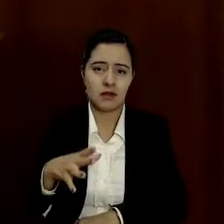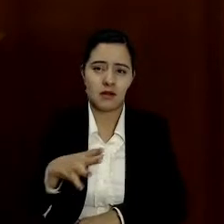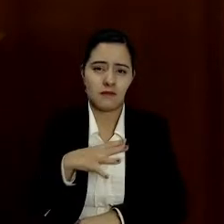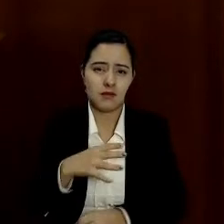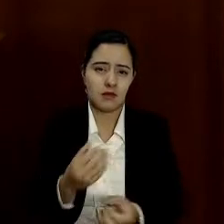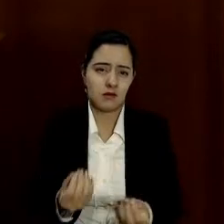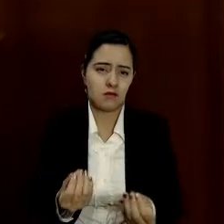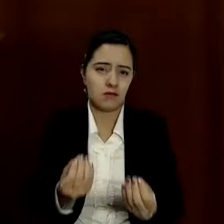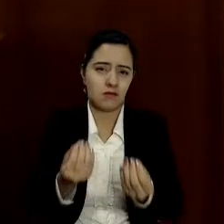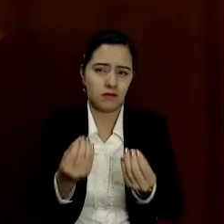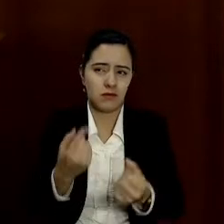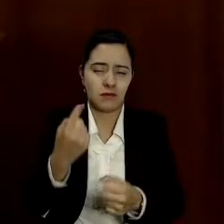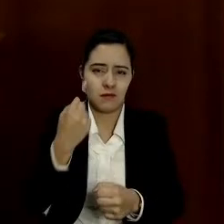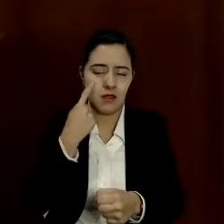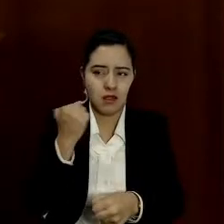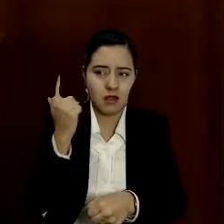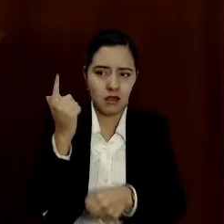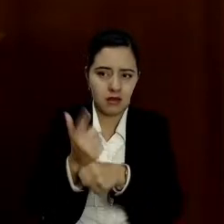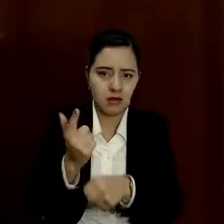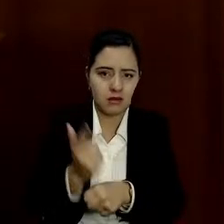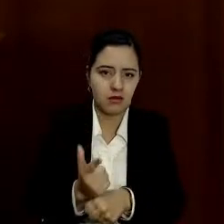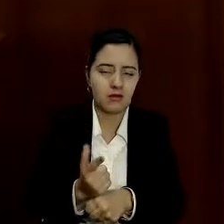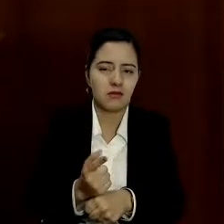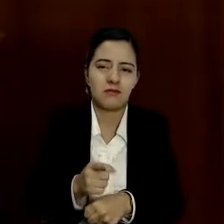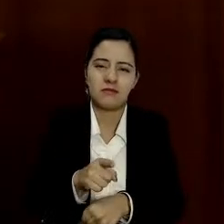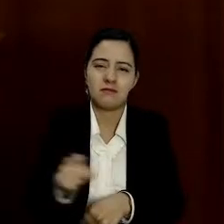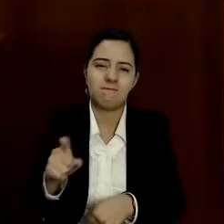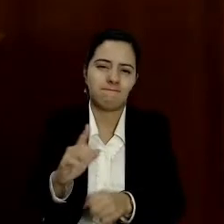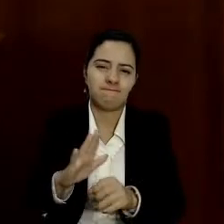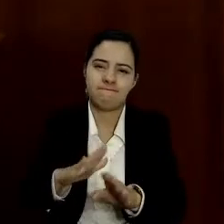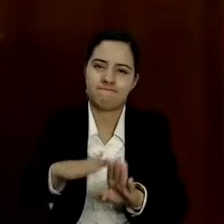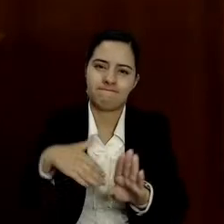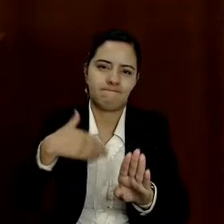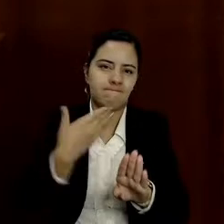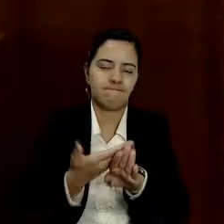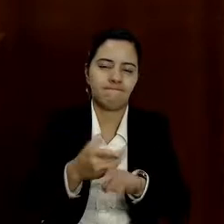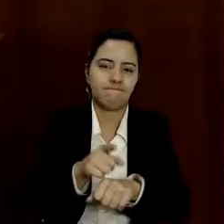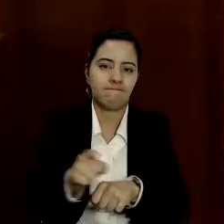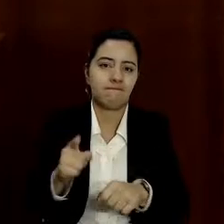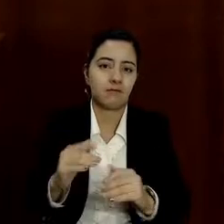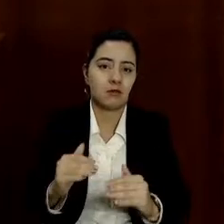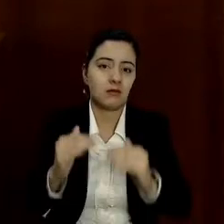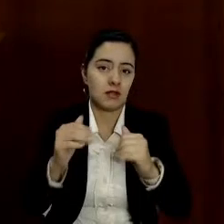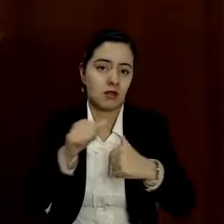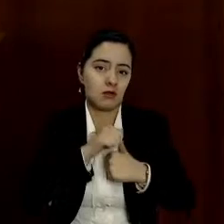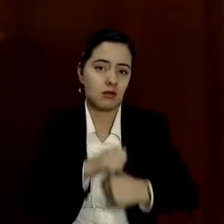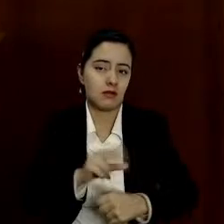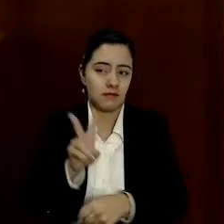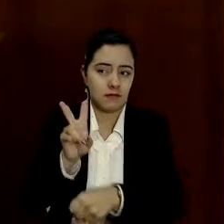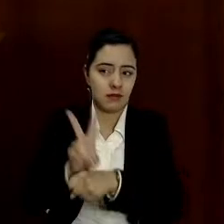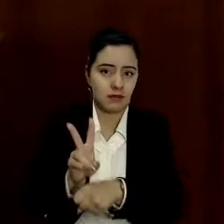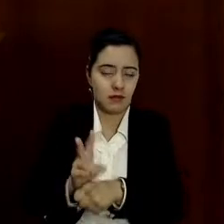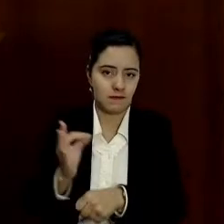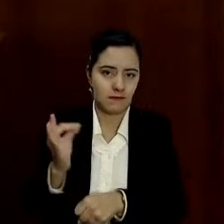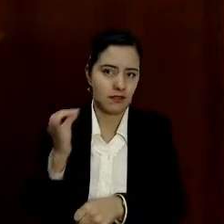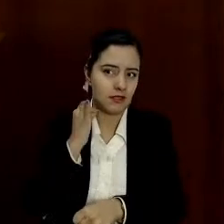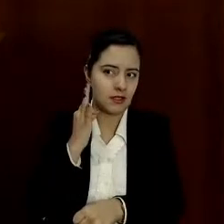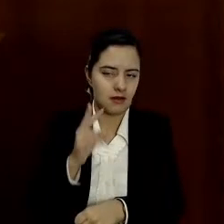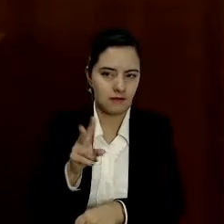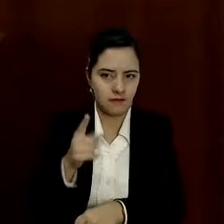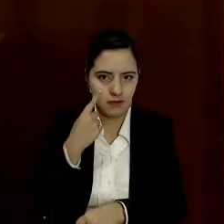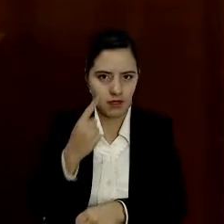de observaciones y de probables daños por parte de la Auditoría Superior de Fiscalización entre